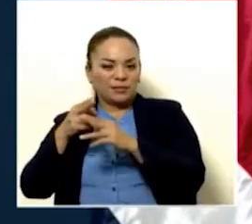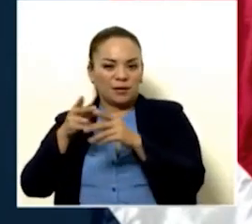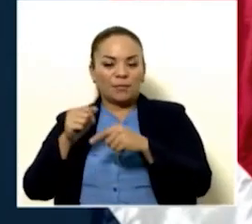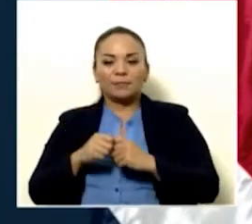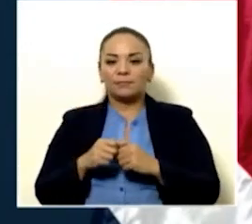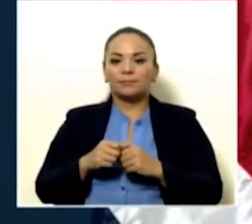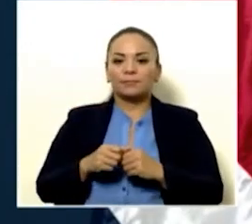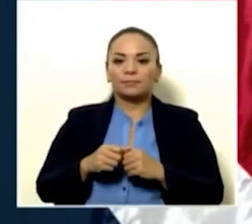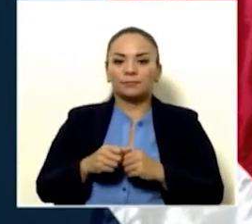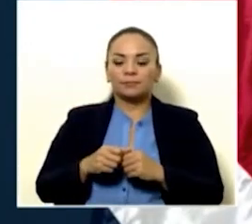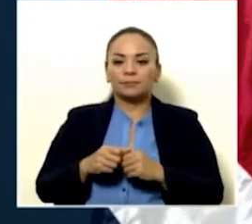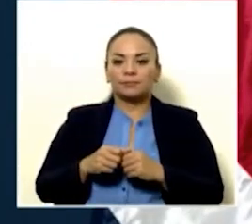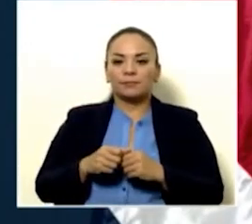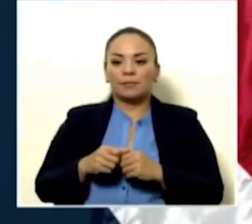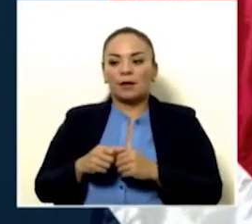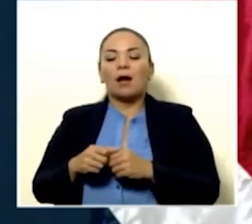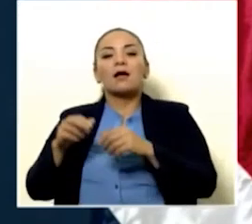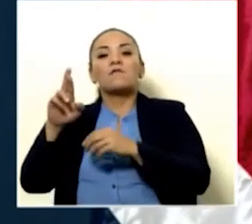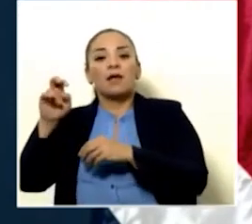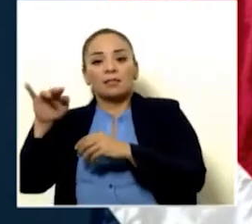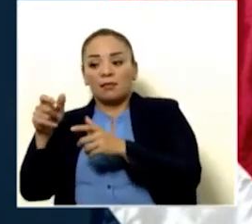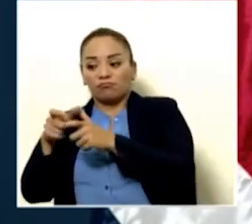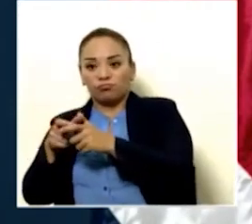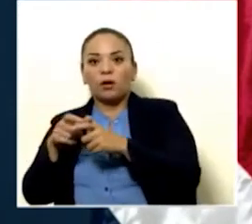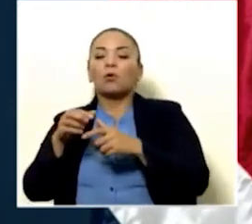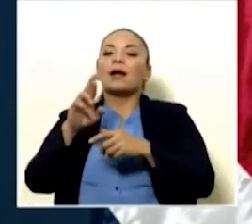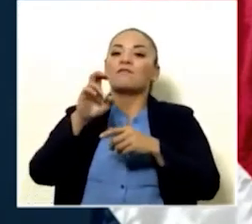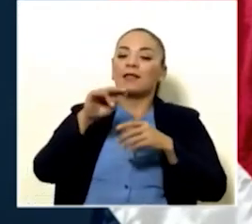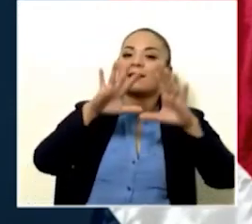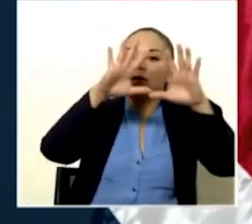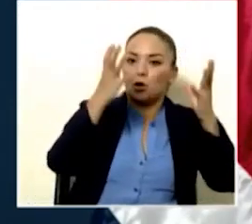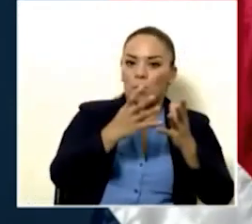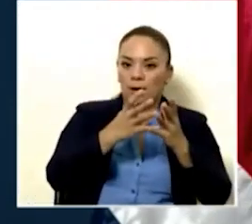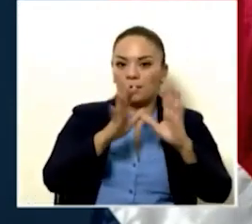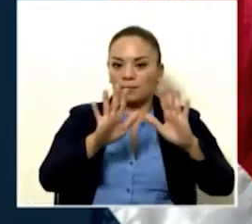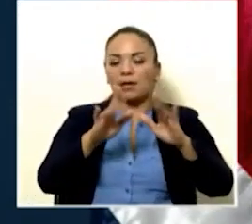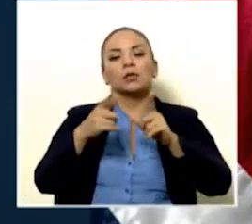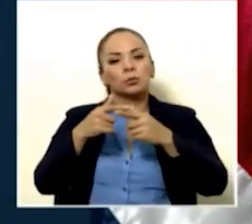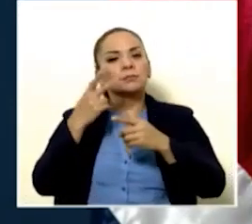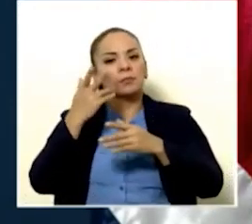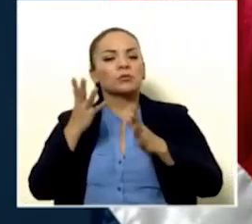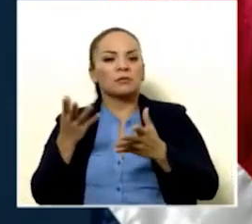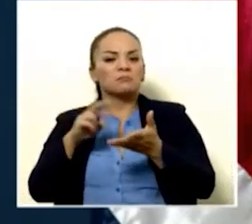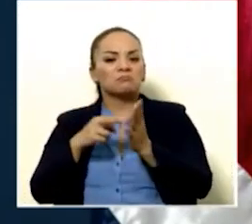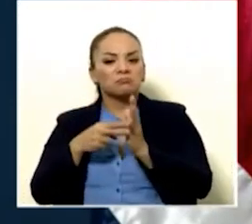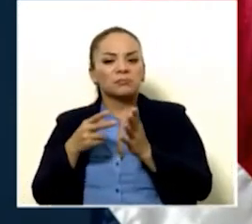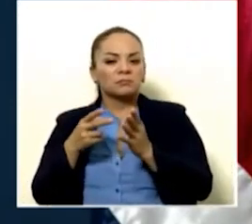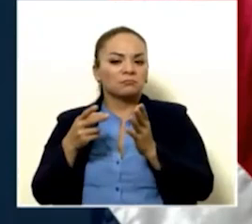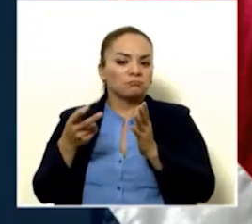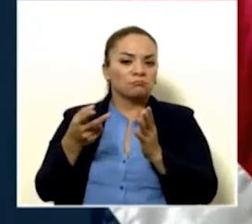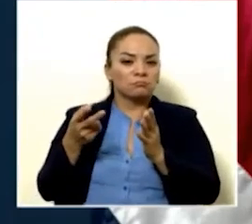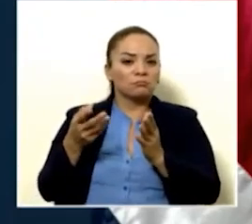a renta global, y entonces ahí veremos cuál es la definición de territorialidad en